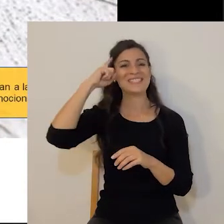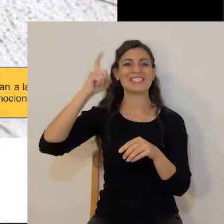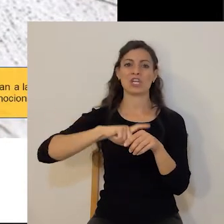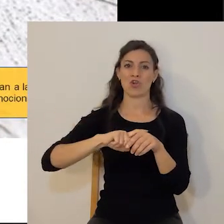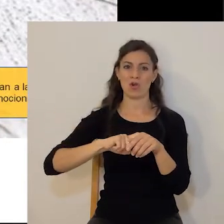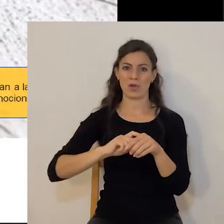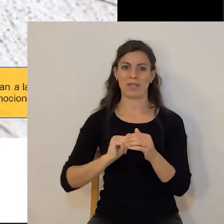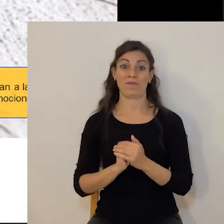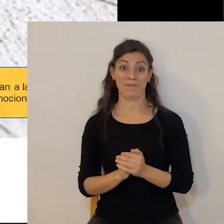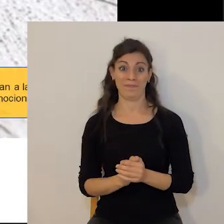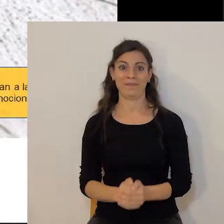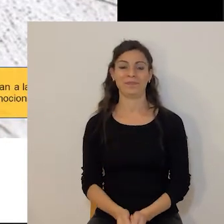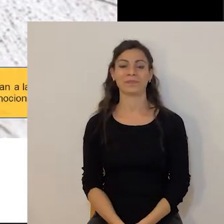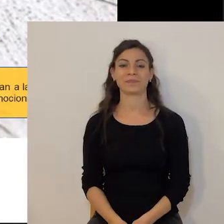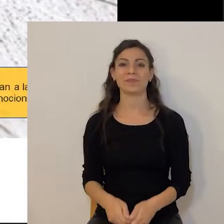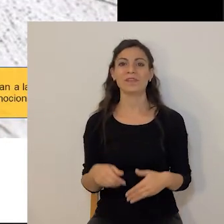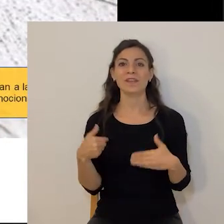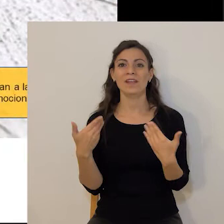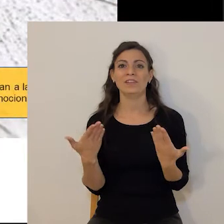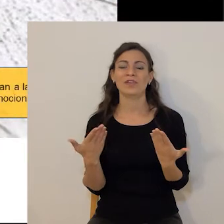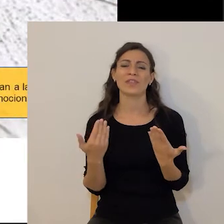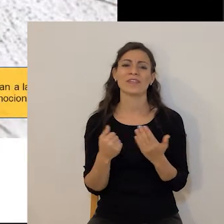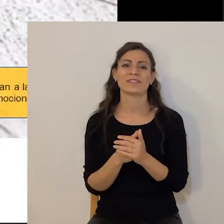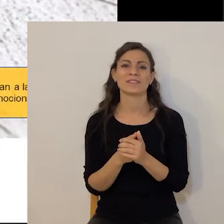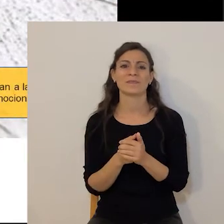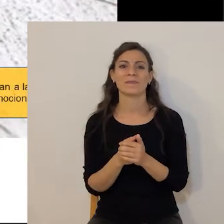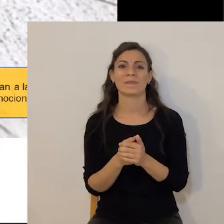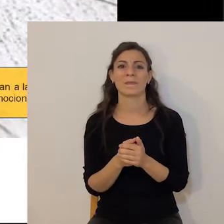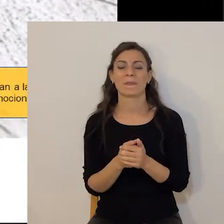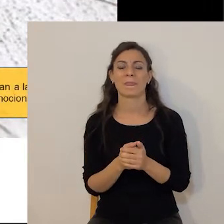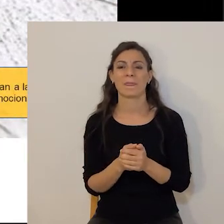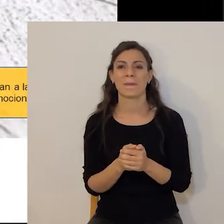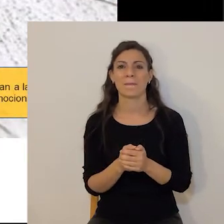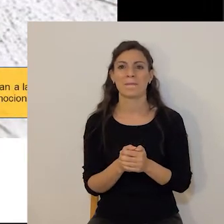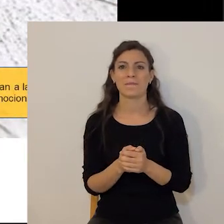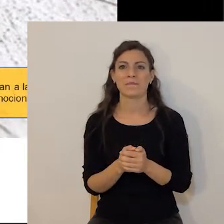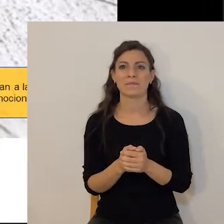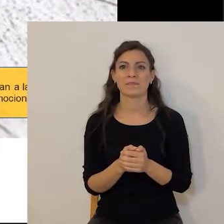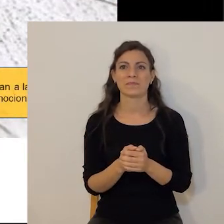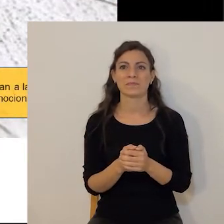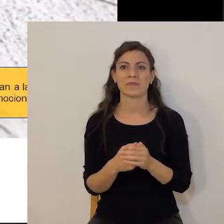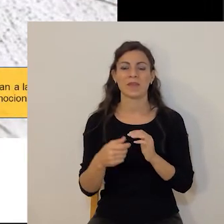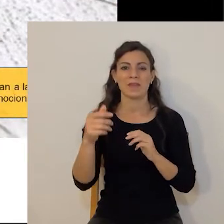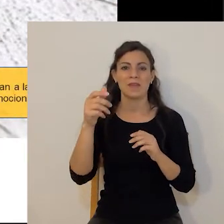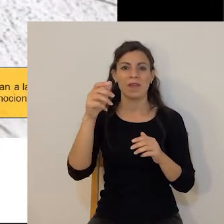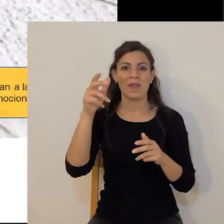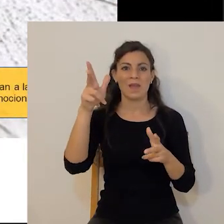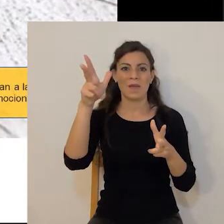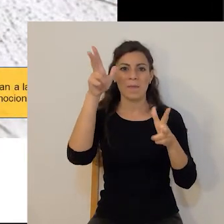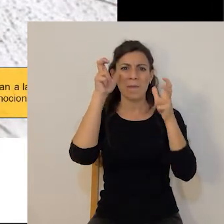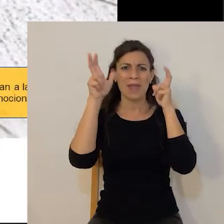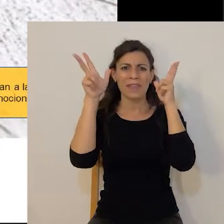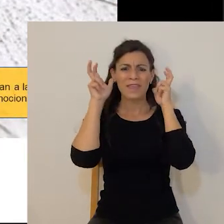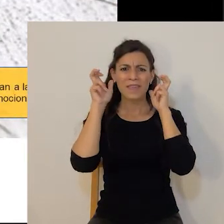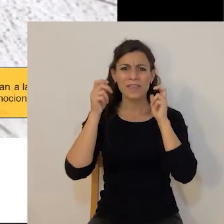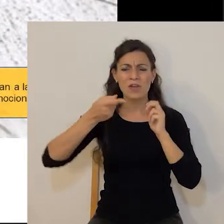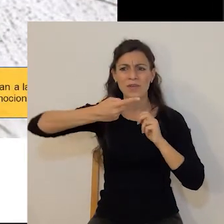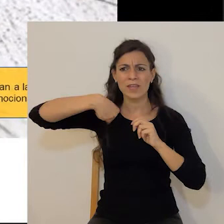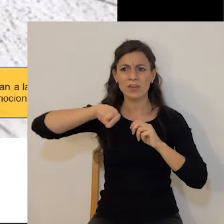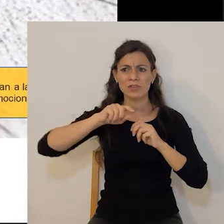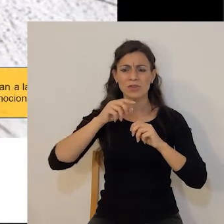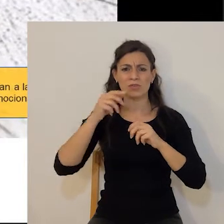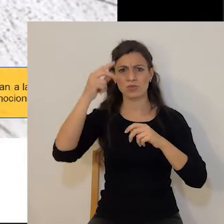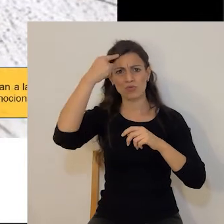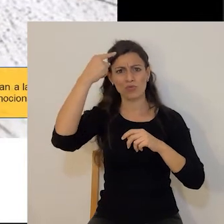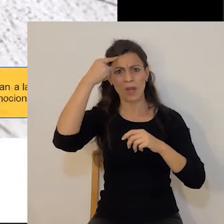psicológico. ¿Vale? Entonces, fijaros, es que tenemos la percepción de que estamos viviendo un trauma. No del